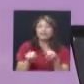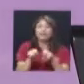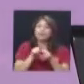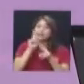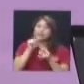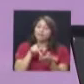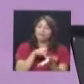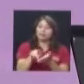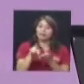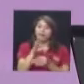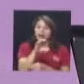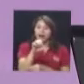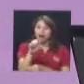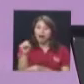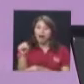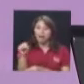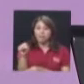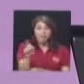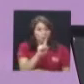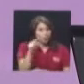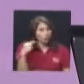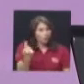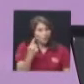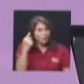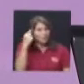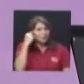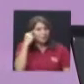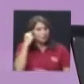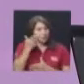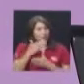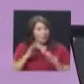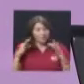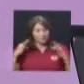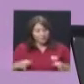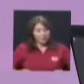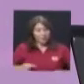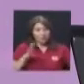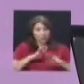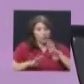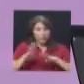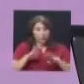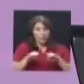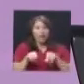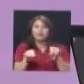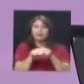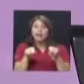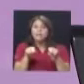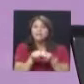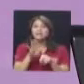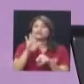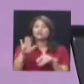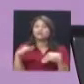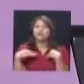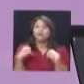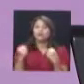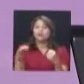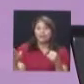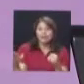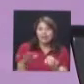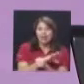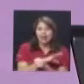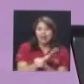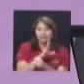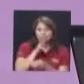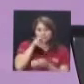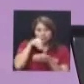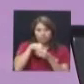en la parte física o biológica también en esa salud integral que comprende la salud